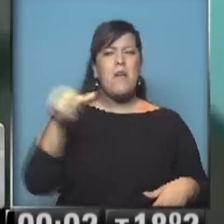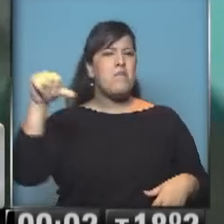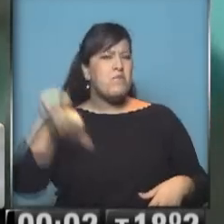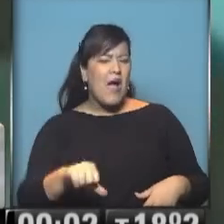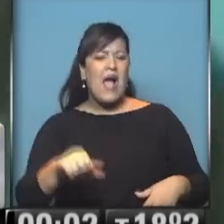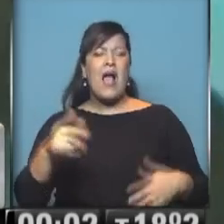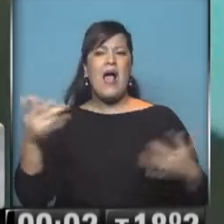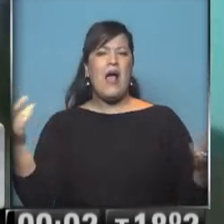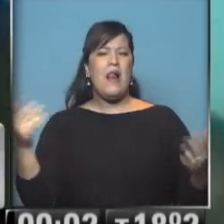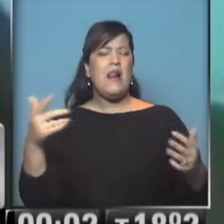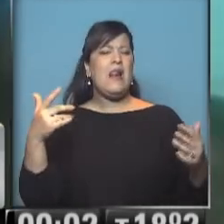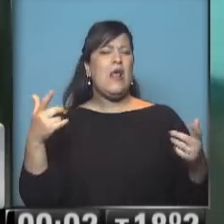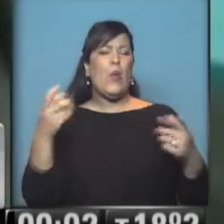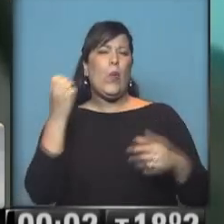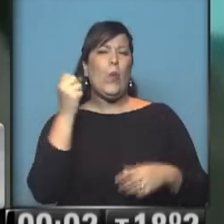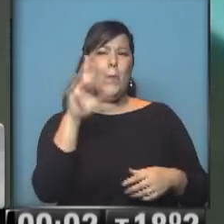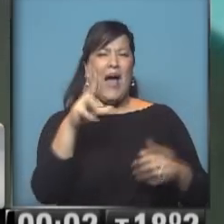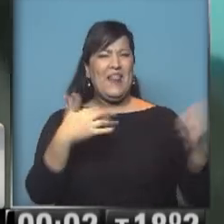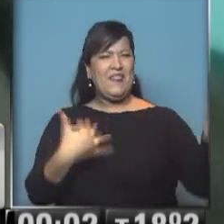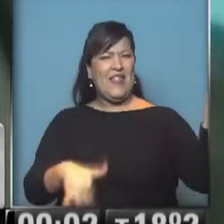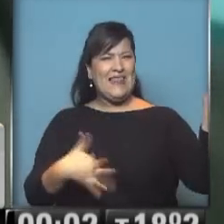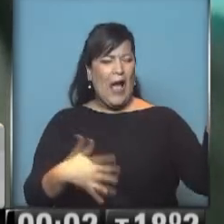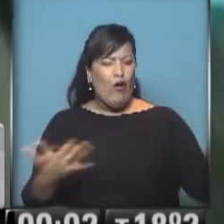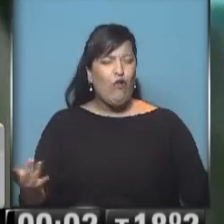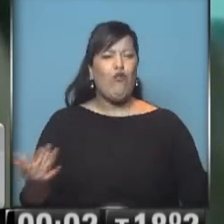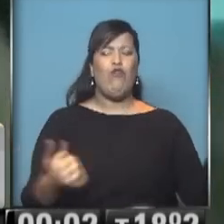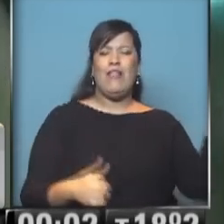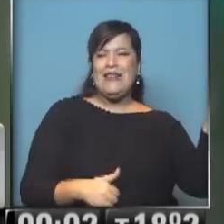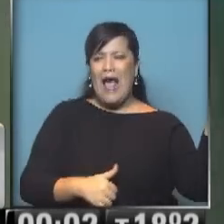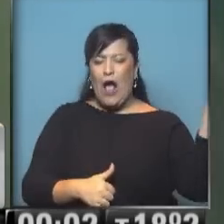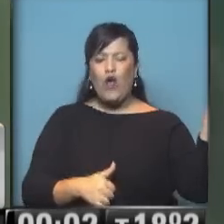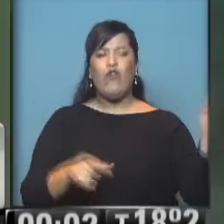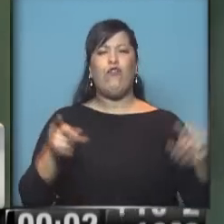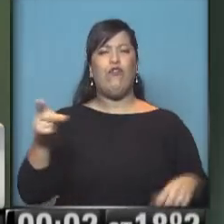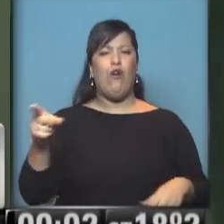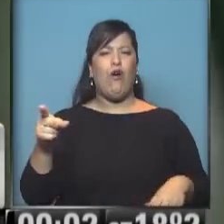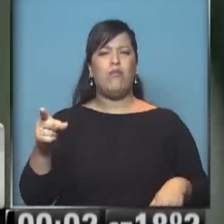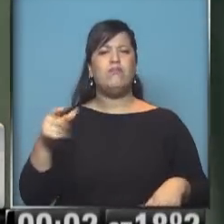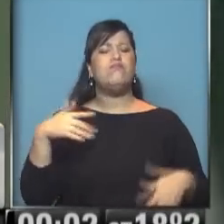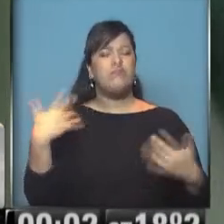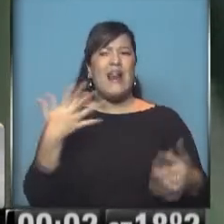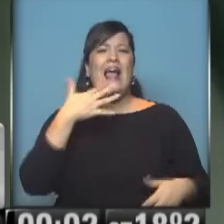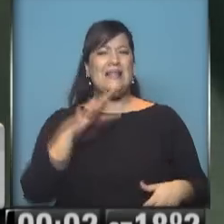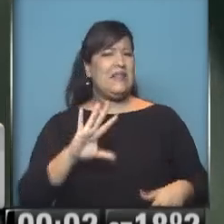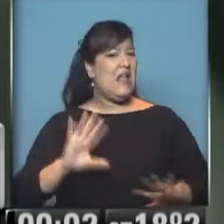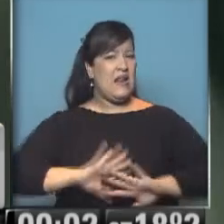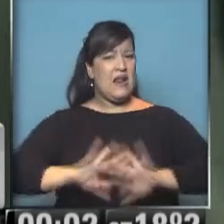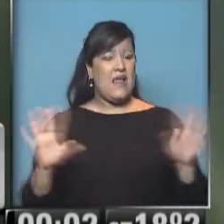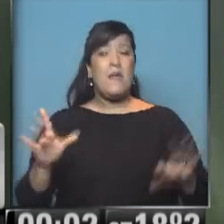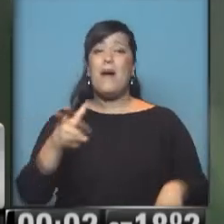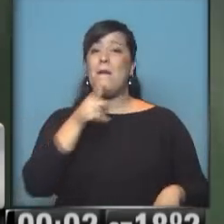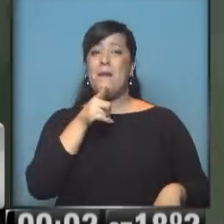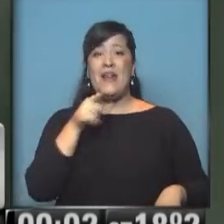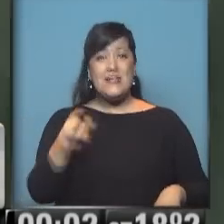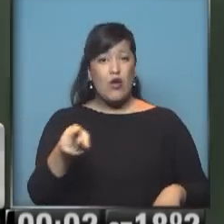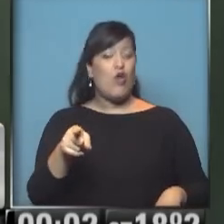están en un bar tanguero, que se respetan uno al otro y tratar de entenderse, nada más. Y me parece que eso, con